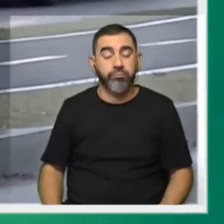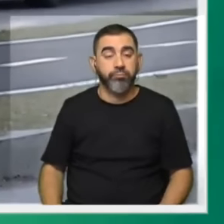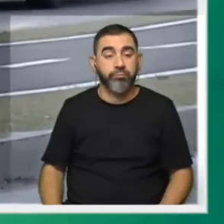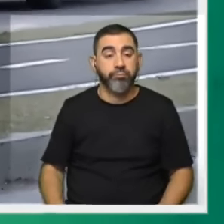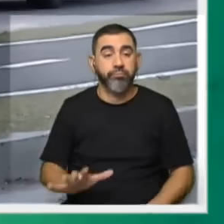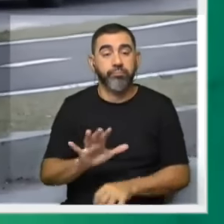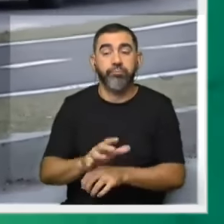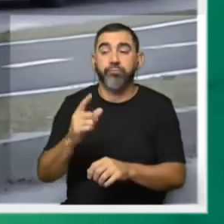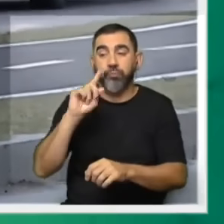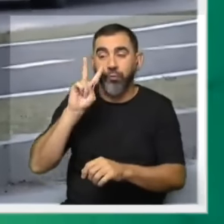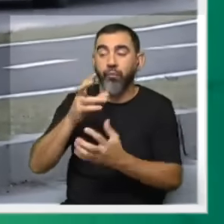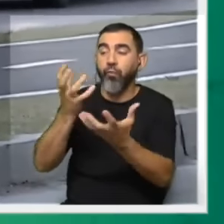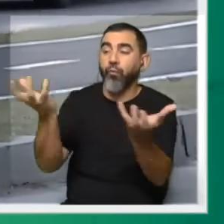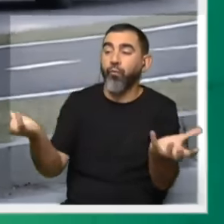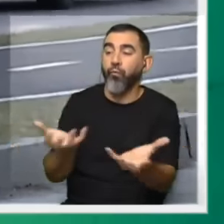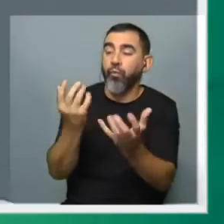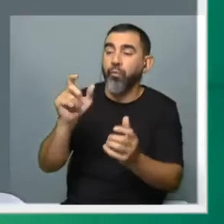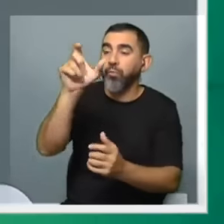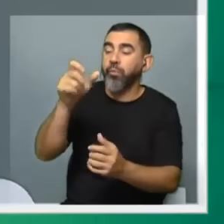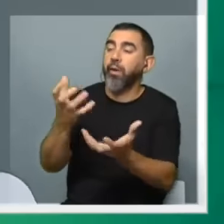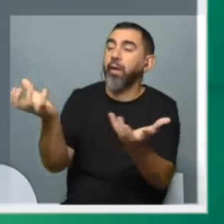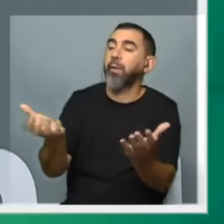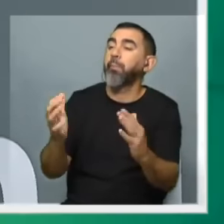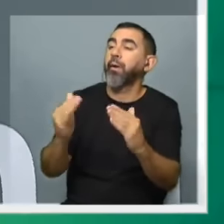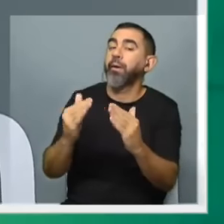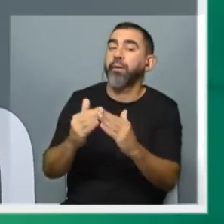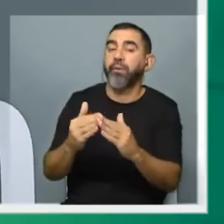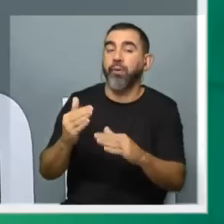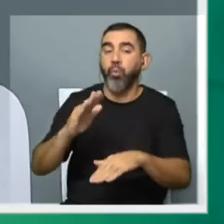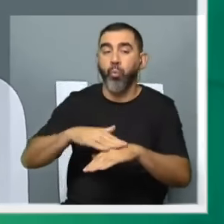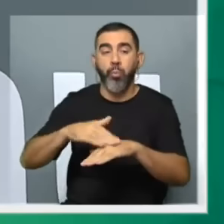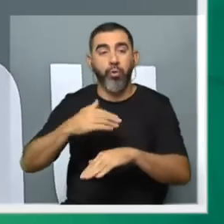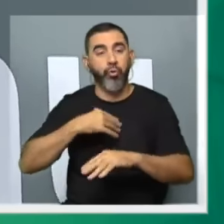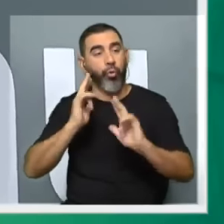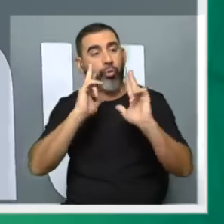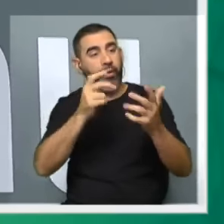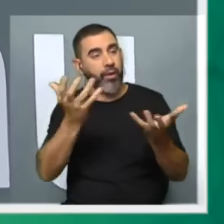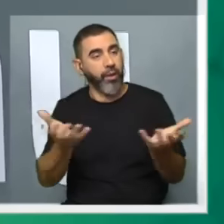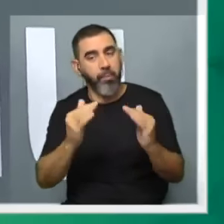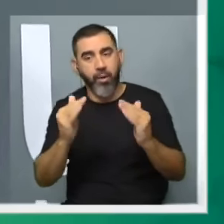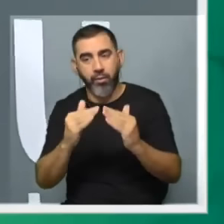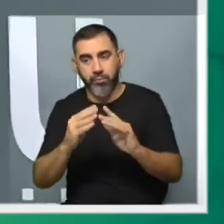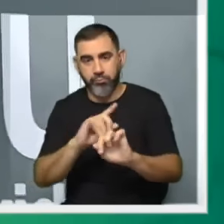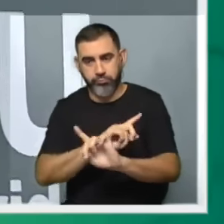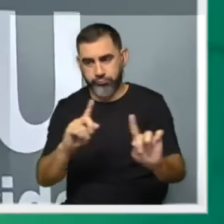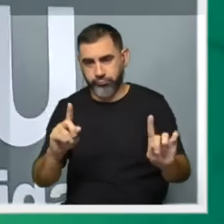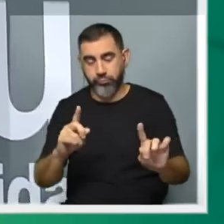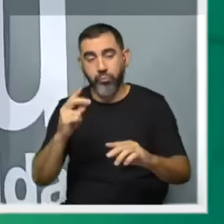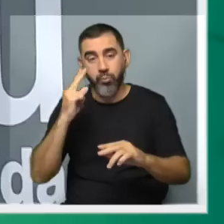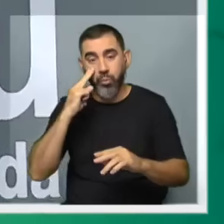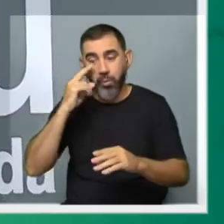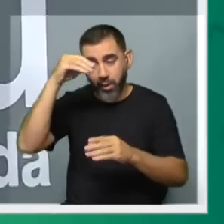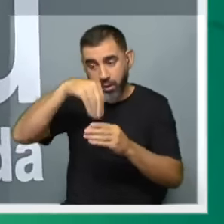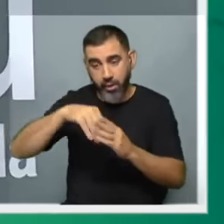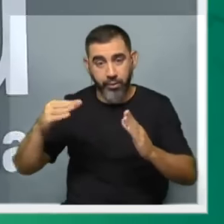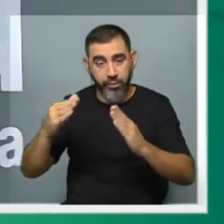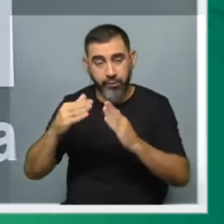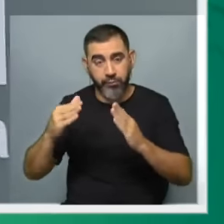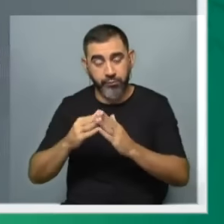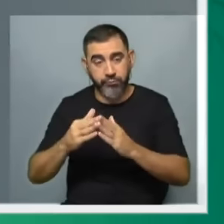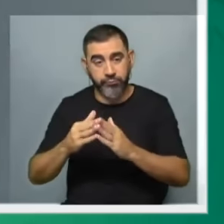ve un incendio y pasa una persona y dice se está quemando la casa El culpable es el que dice Se te está quemando la casa no el problema es adentro de la casa O sea